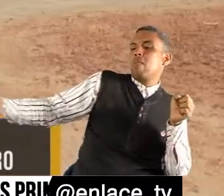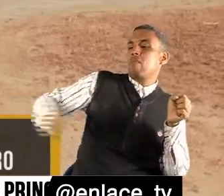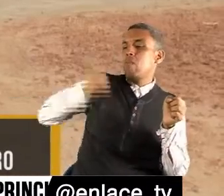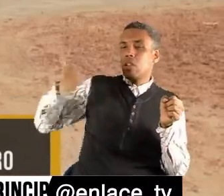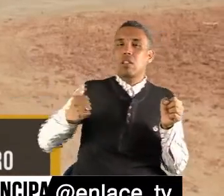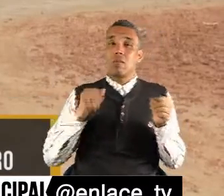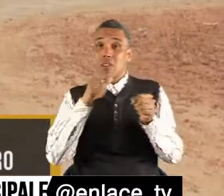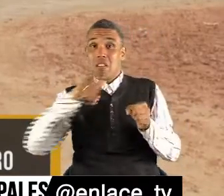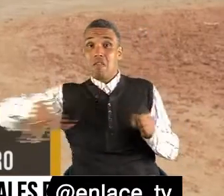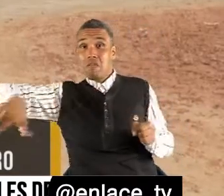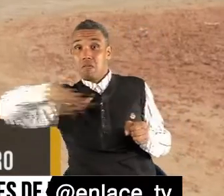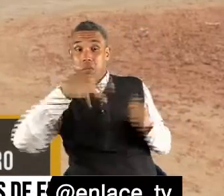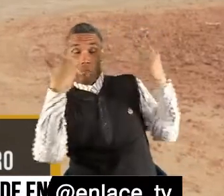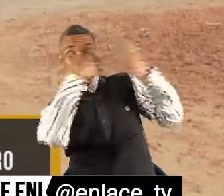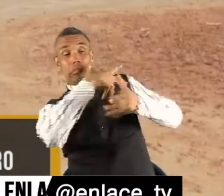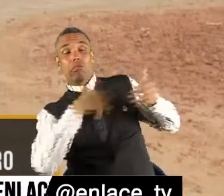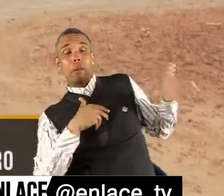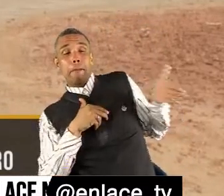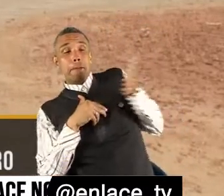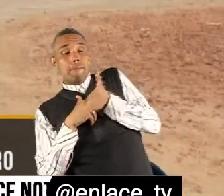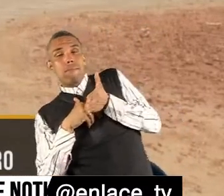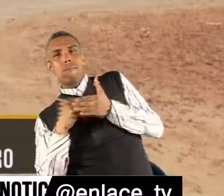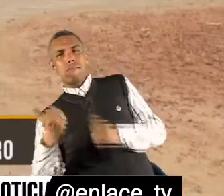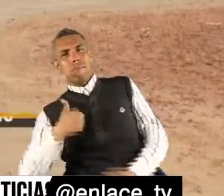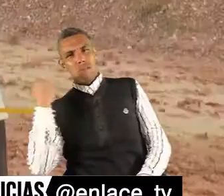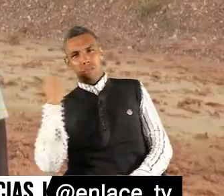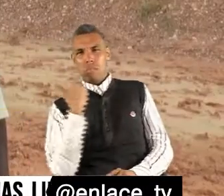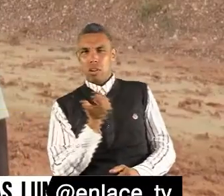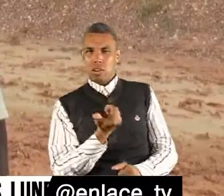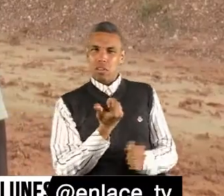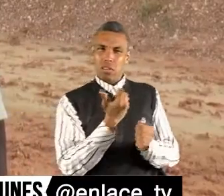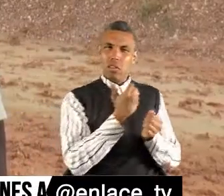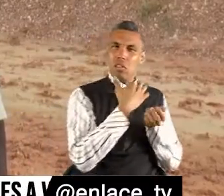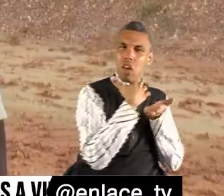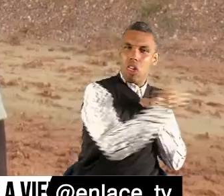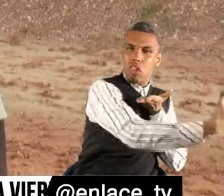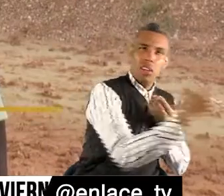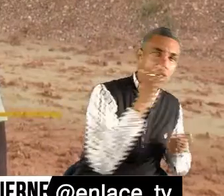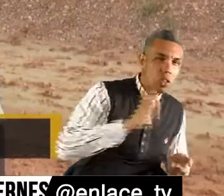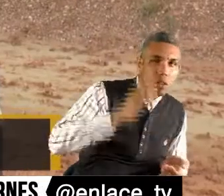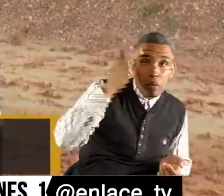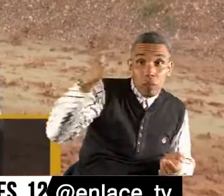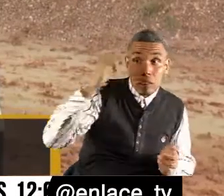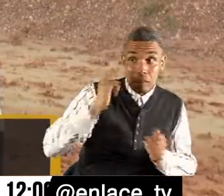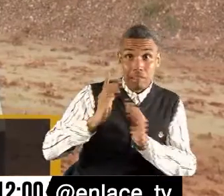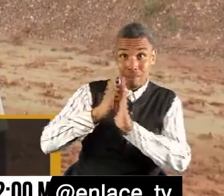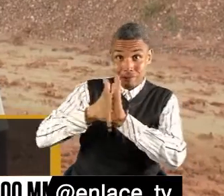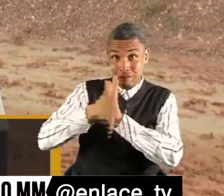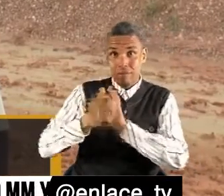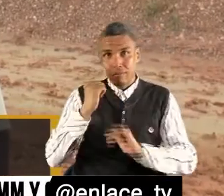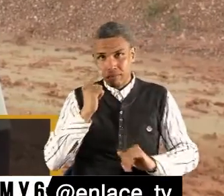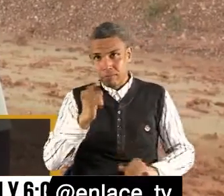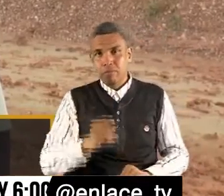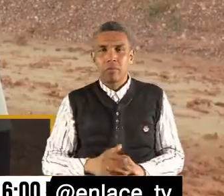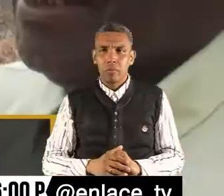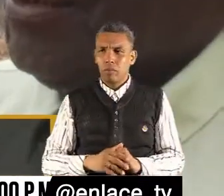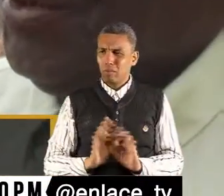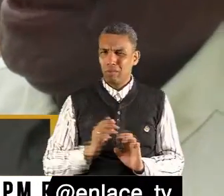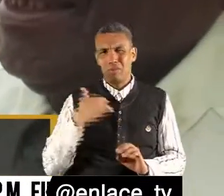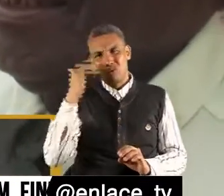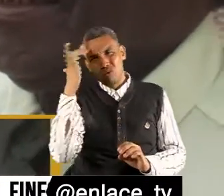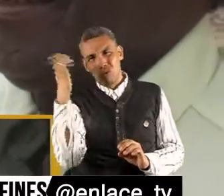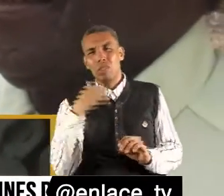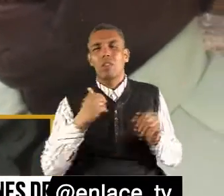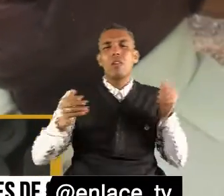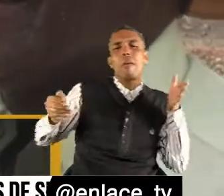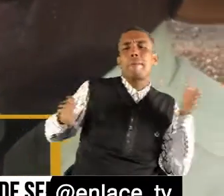ciudadano afrodescendiente acudió a Enlace Noticias para hacer visible su situación relacionada con el impacto que ha tenido para con él y su familia la obra denominada